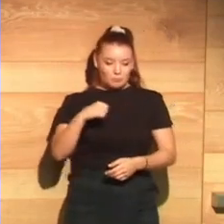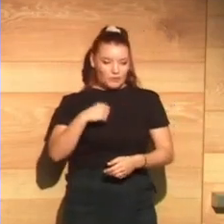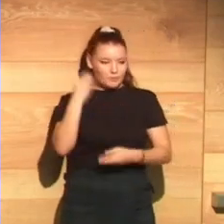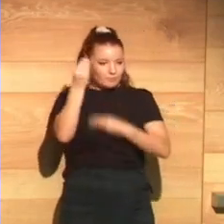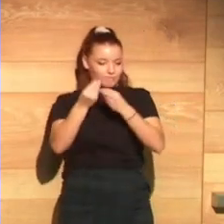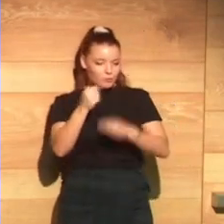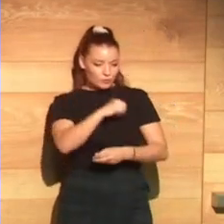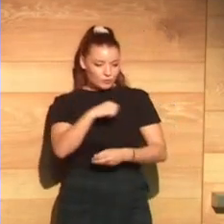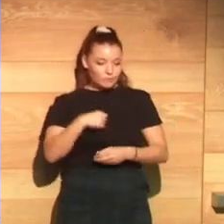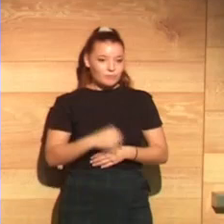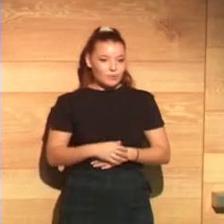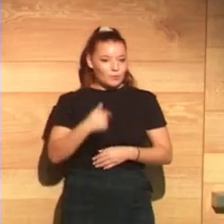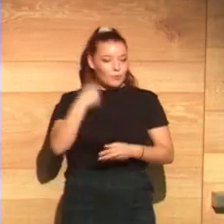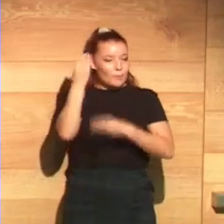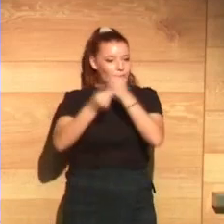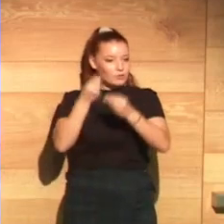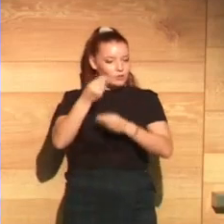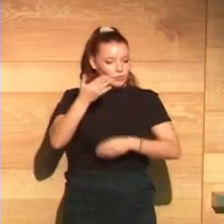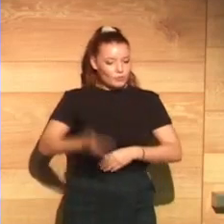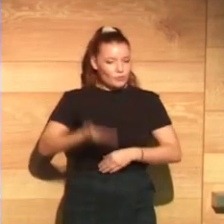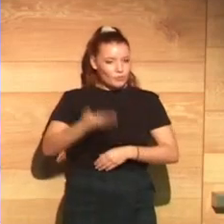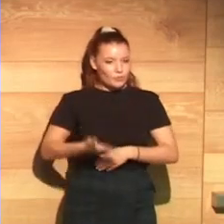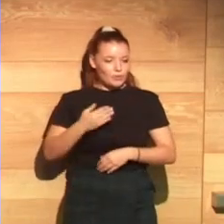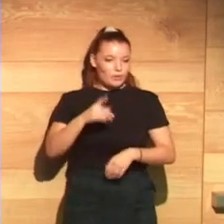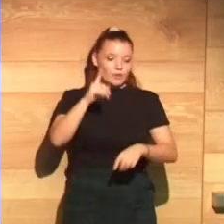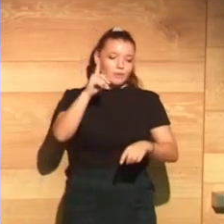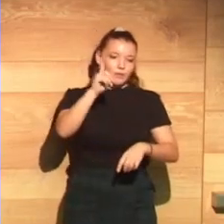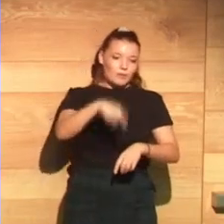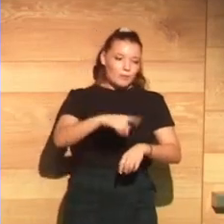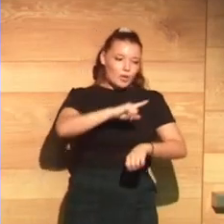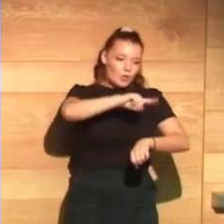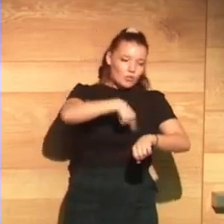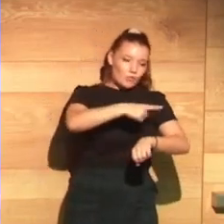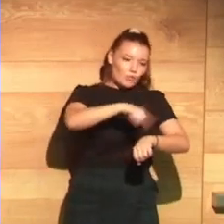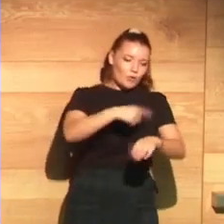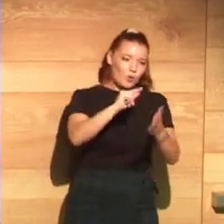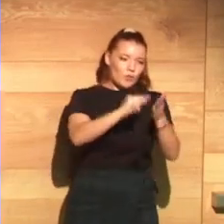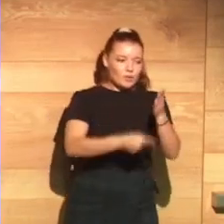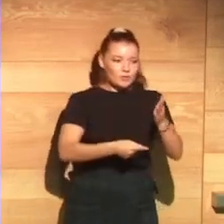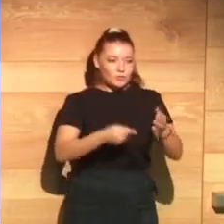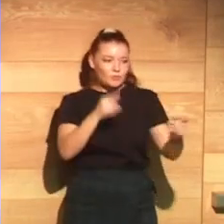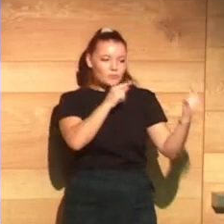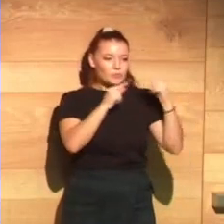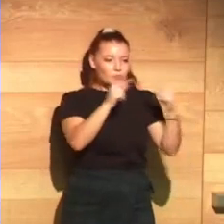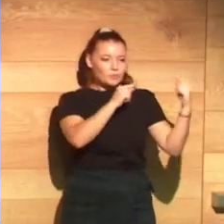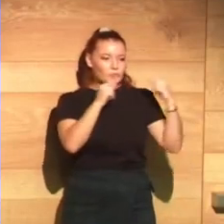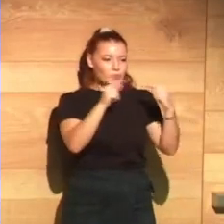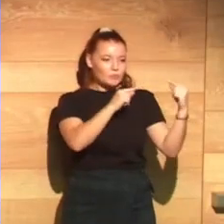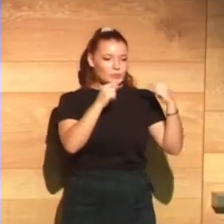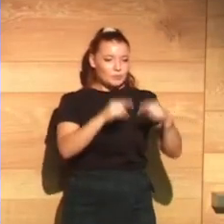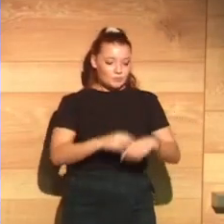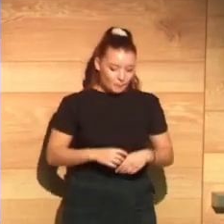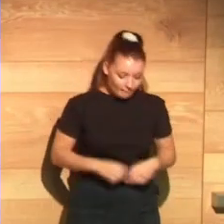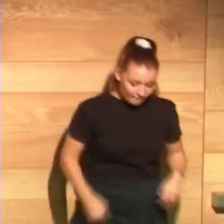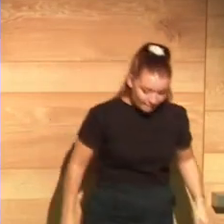adelante. Y me parece que eso también es digno de señalar, eso como a la hora de negociar contratos. Igual me estoy